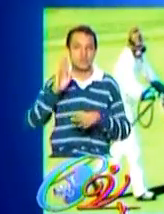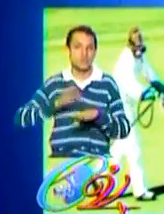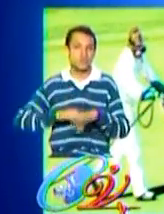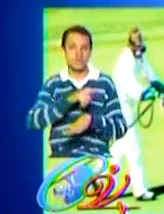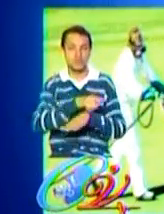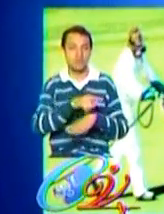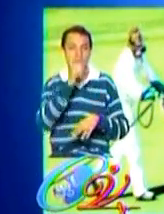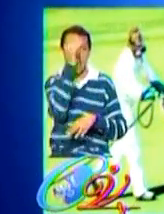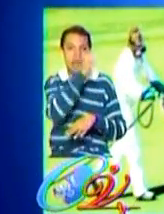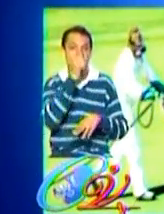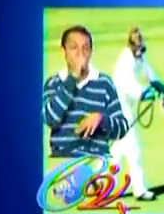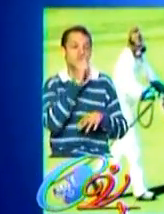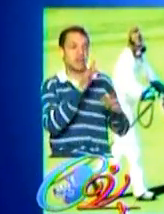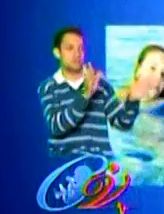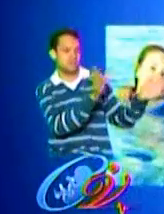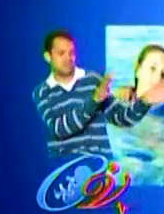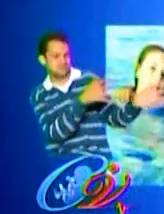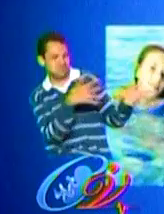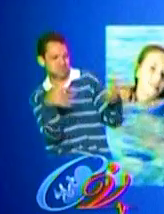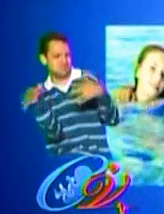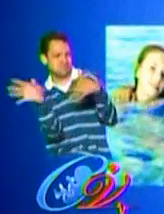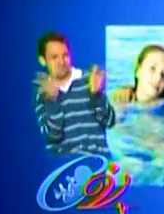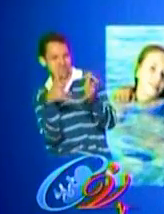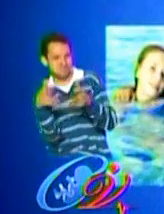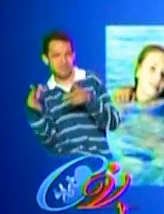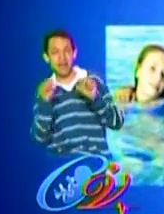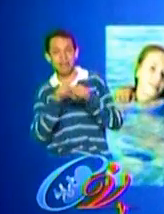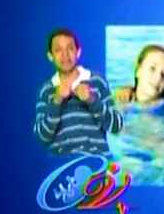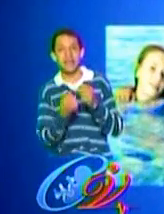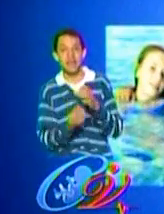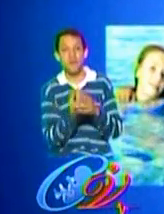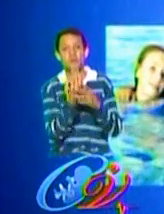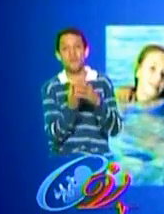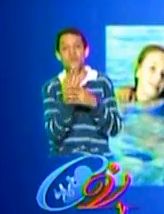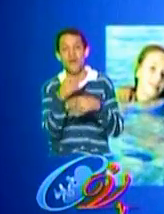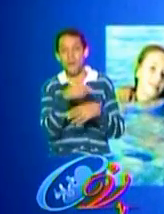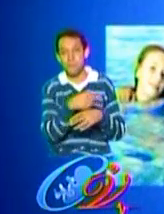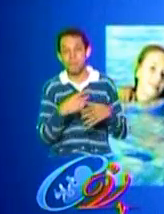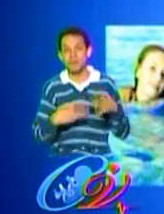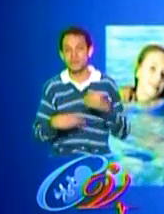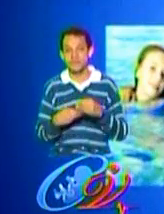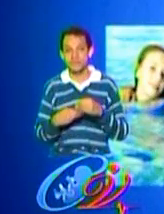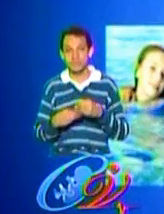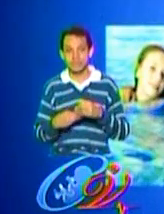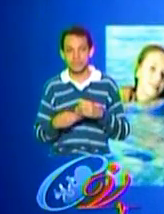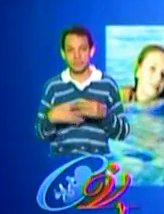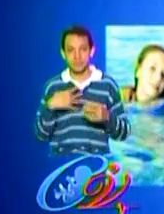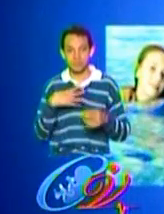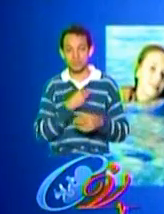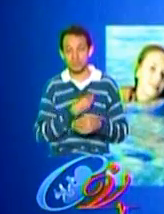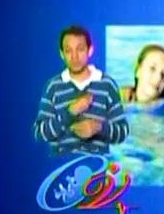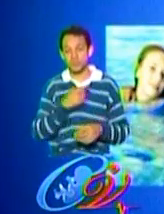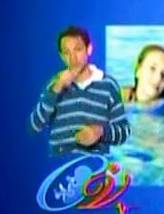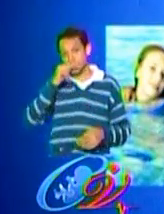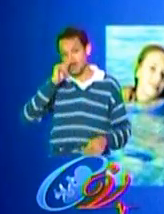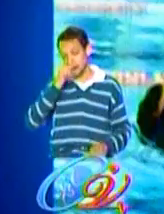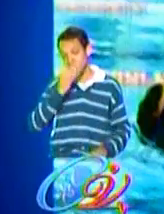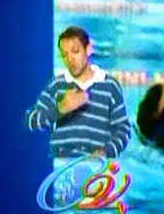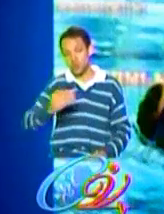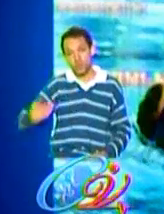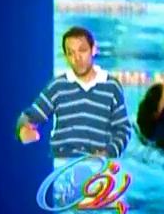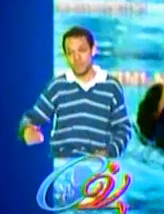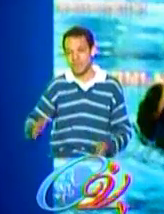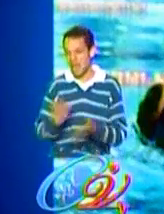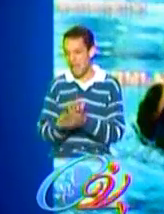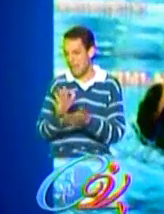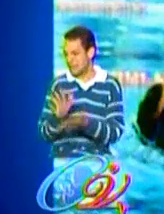¿cierto? Acá les quiero decir, nosotros exponemos a los niños, desafortunadamente, a